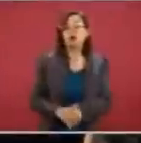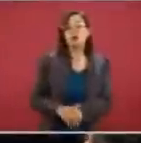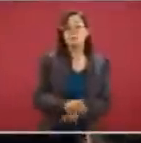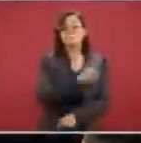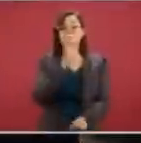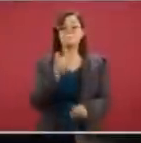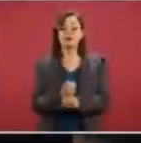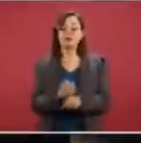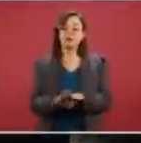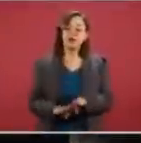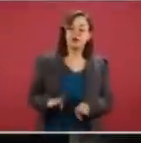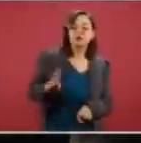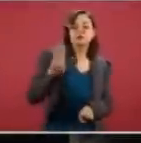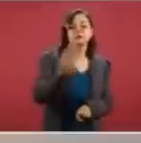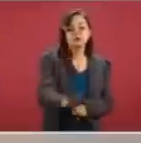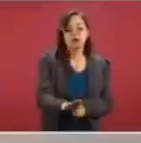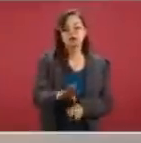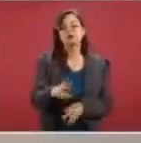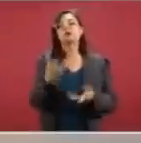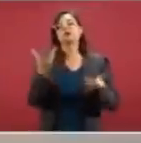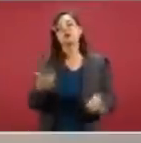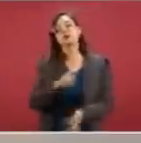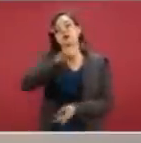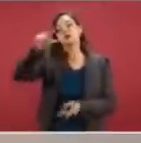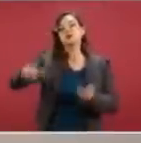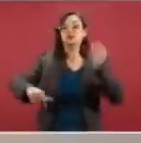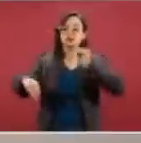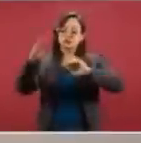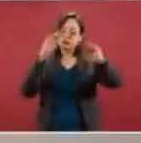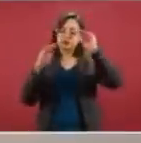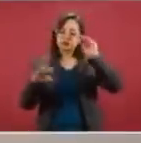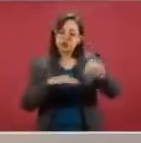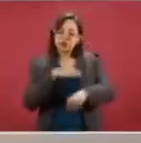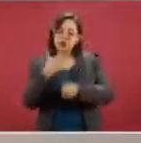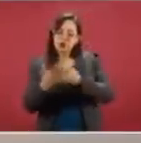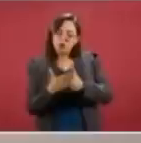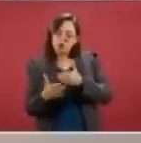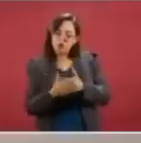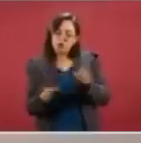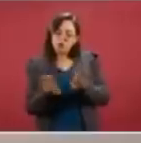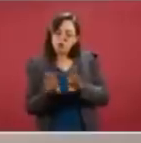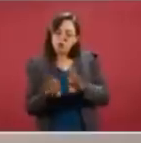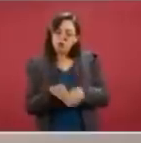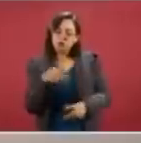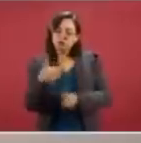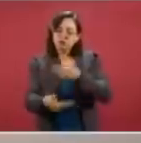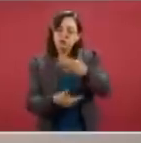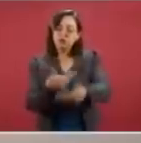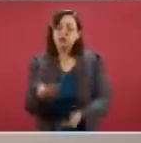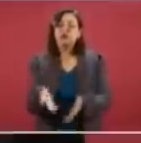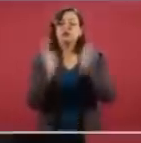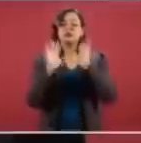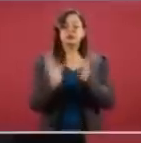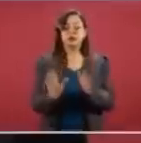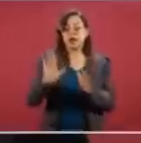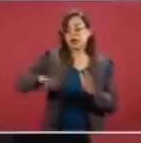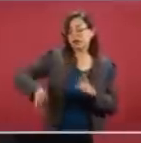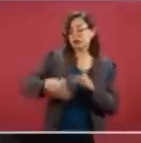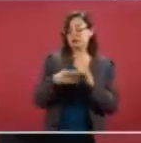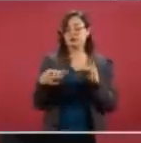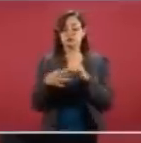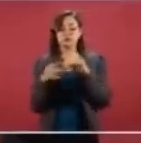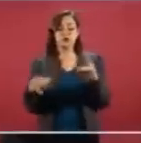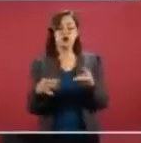Estaremos constantemente estudiando proyectos. Ya se explicó que los proyectos de energía y los proyectos de